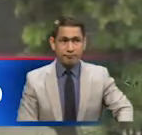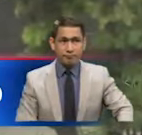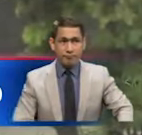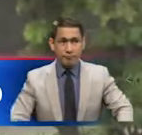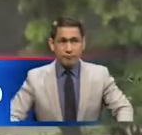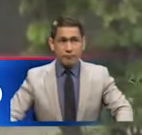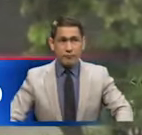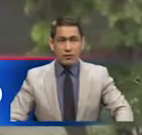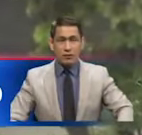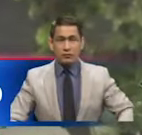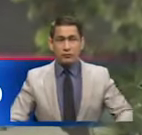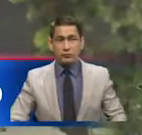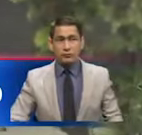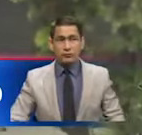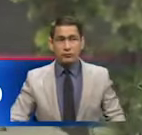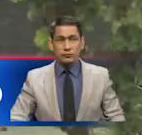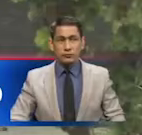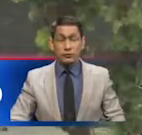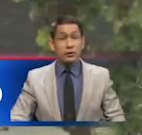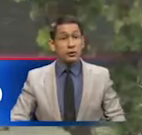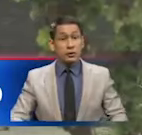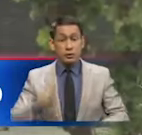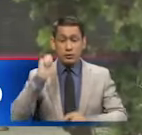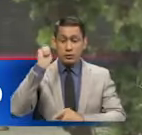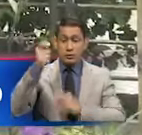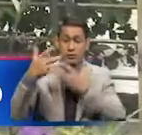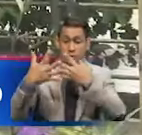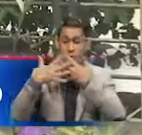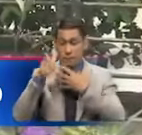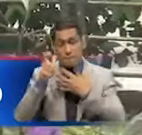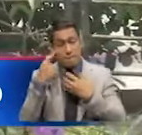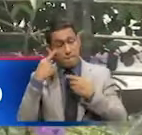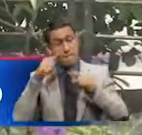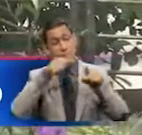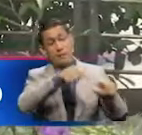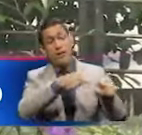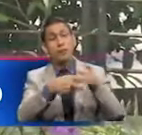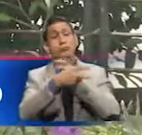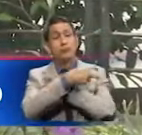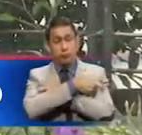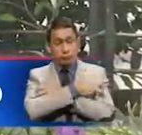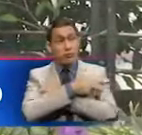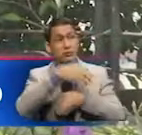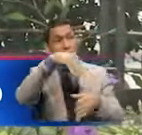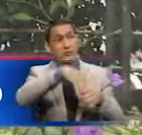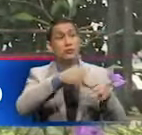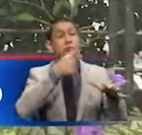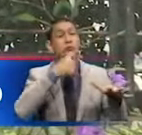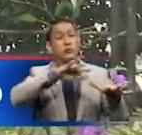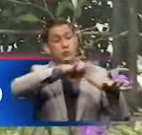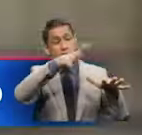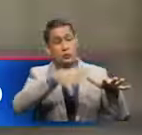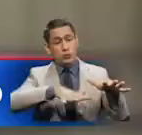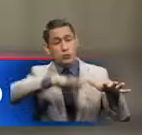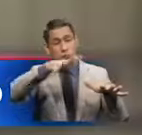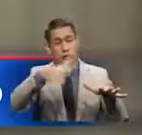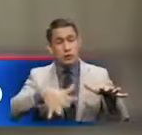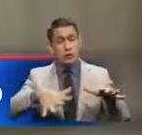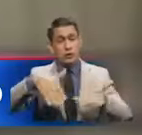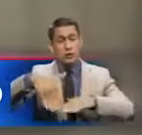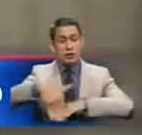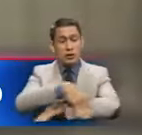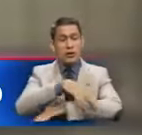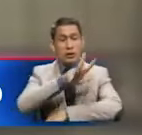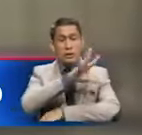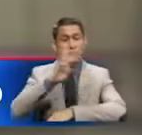El cadáver fue divisado por un pescador. La marea lo arrastró a esta zona de la 26 y la R en el suroeste de